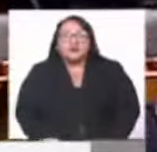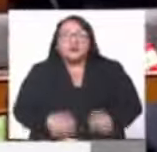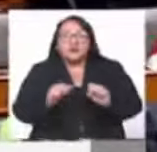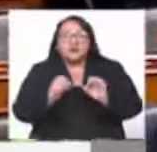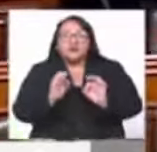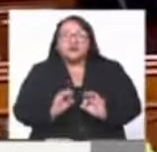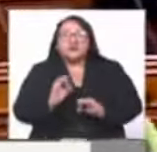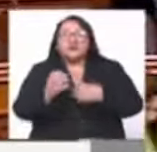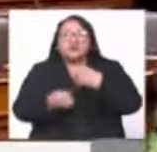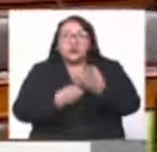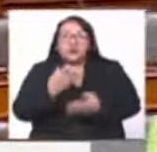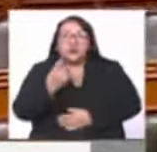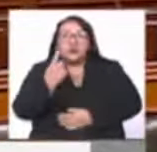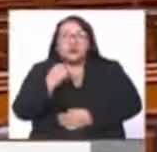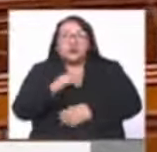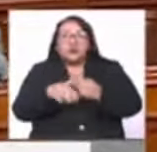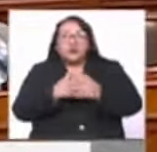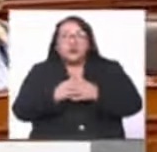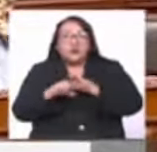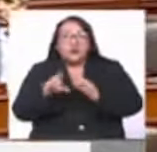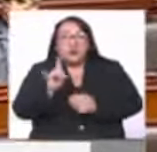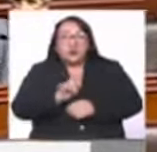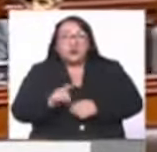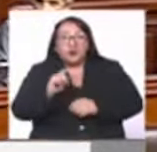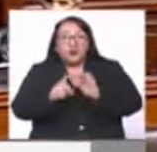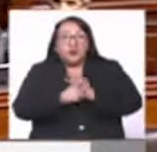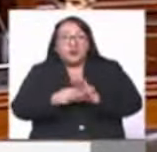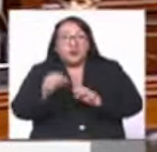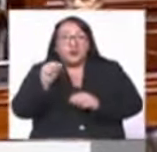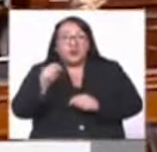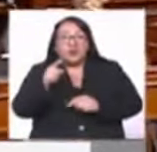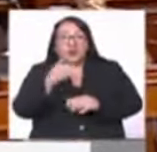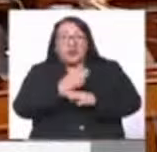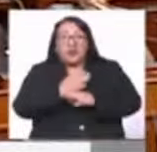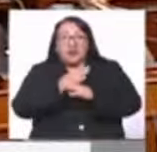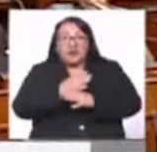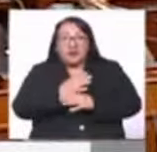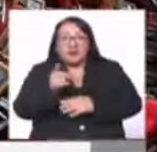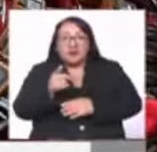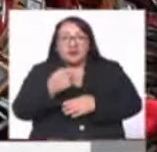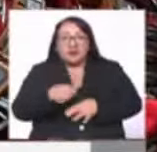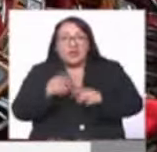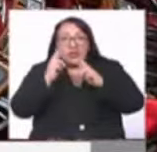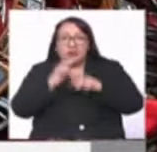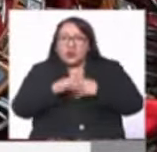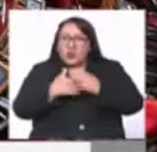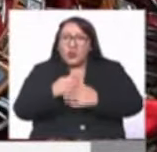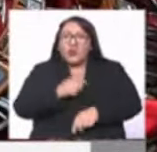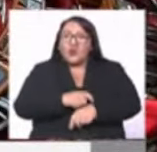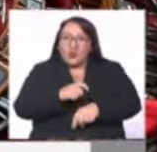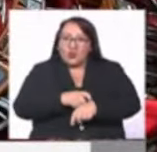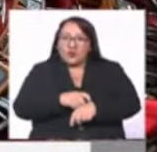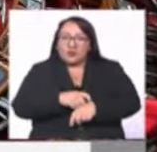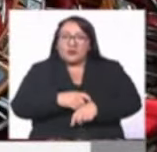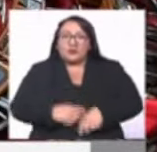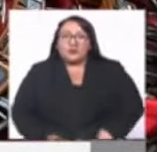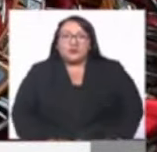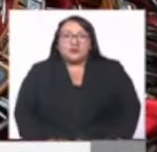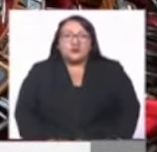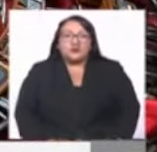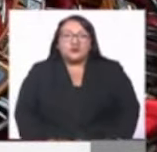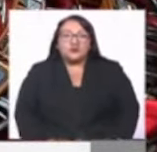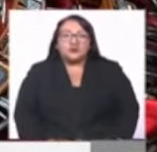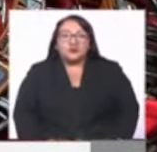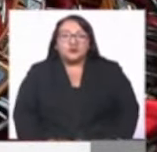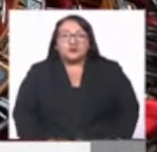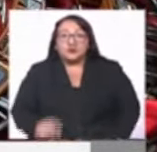comentarte que para hacer uso de su derecho a la defensa que se ha respetado en todo momento en todo el proceso primero